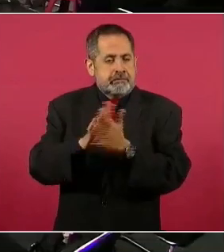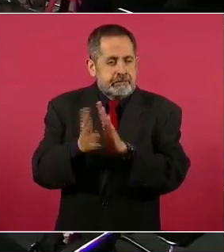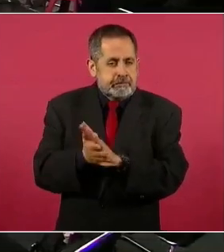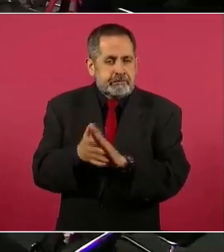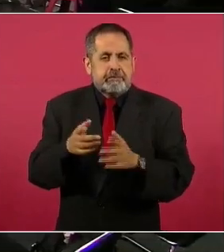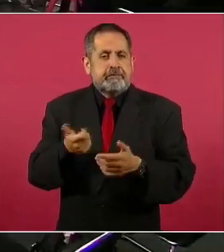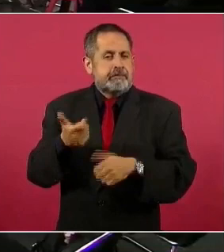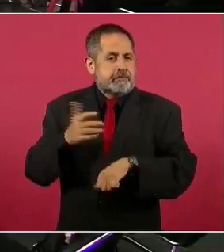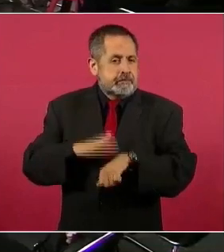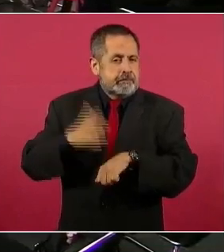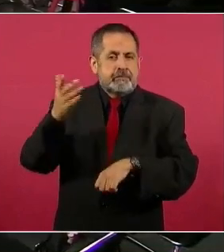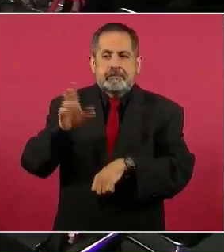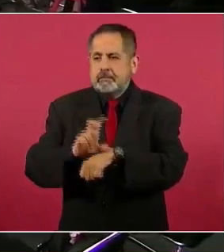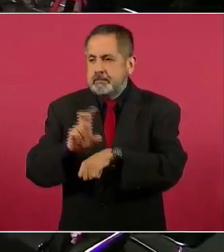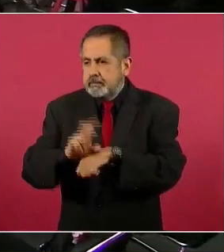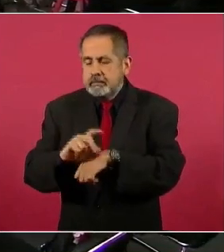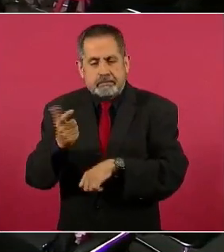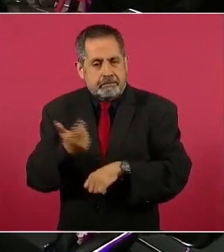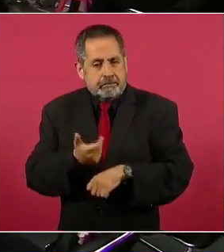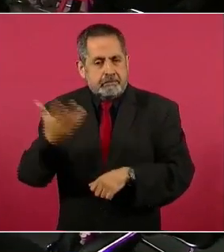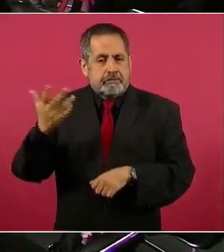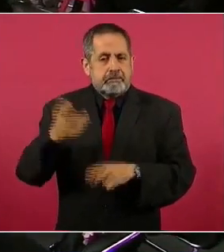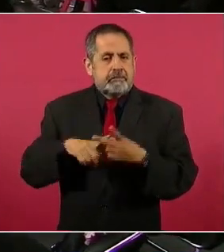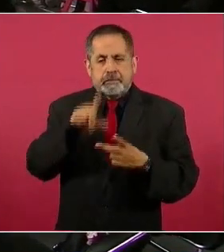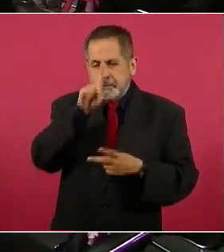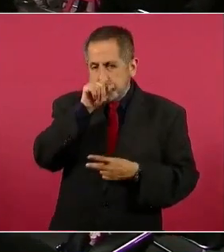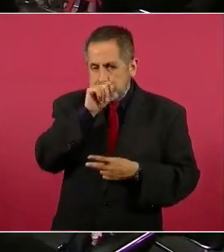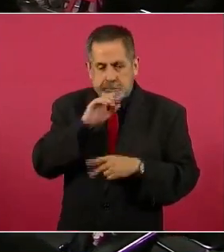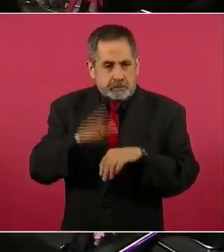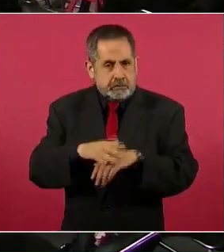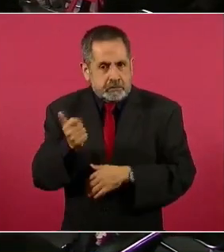precio del huevo, el precio del pollo,